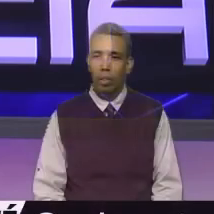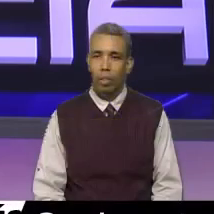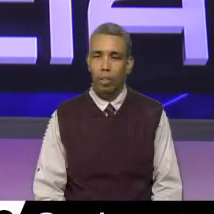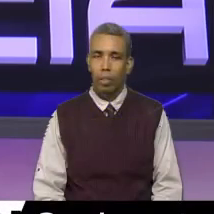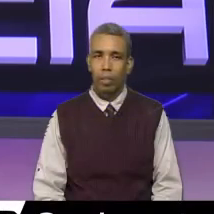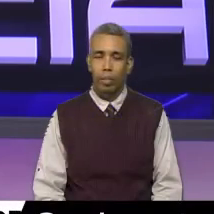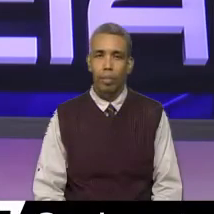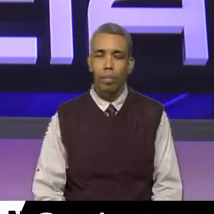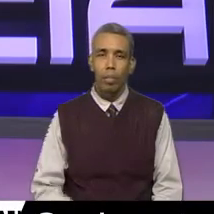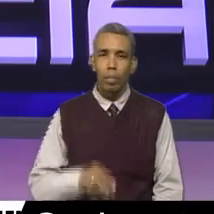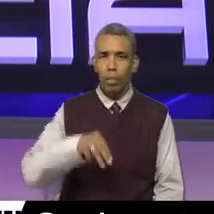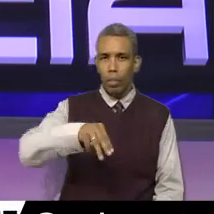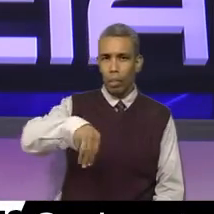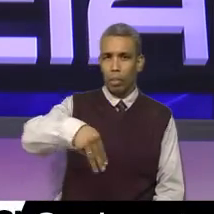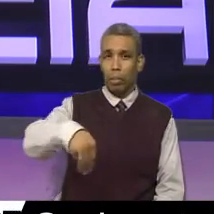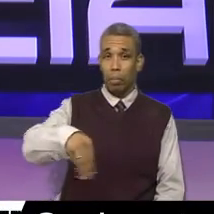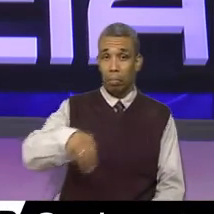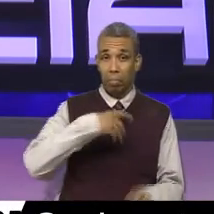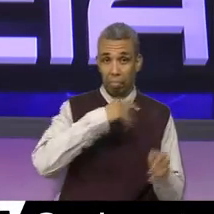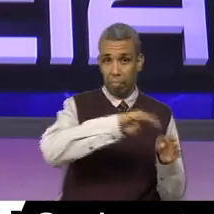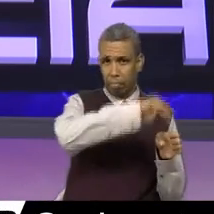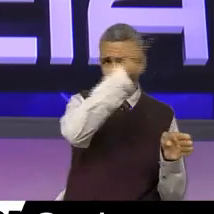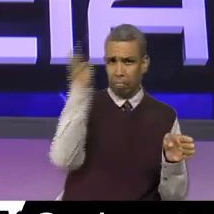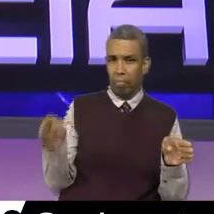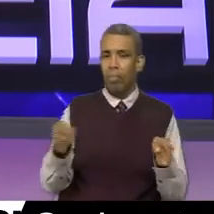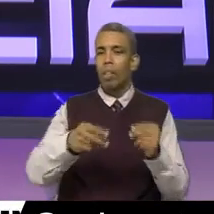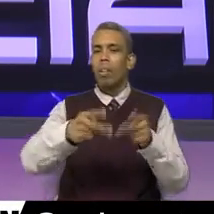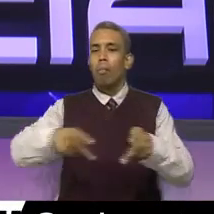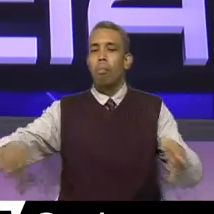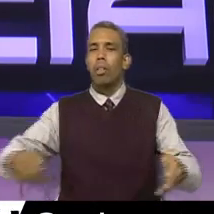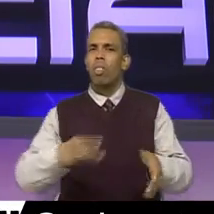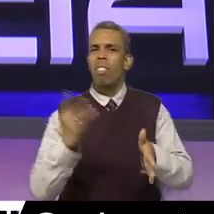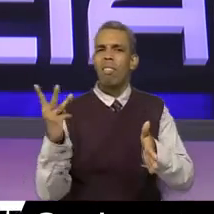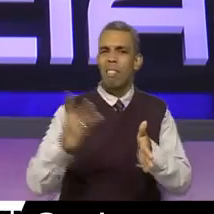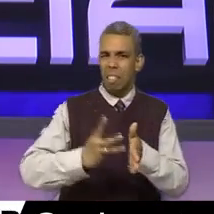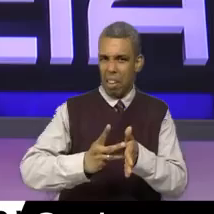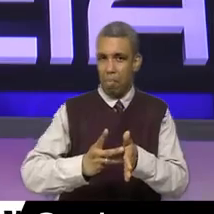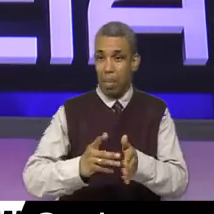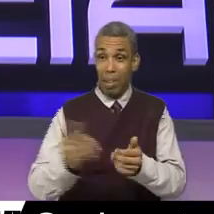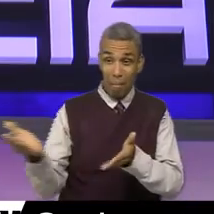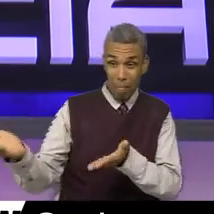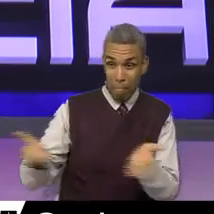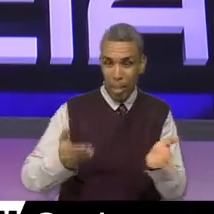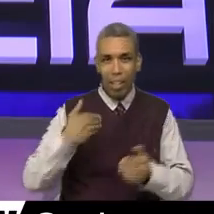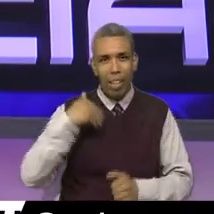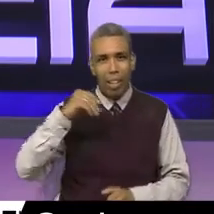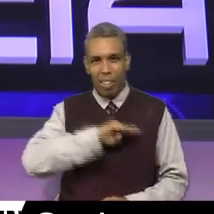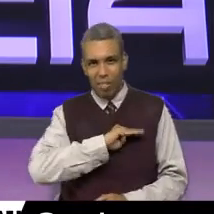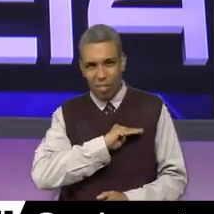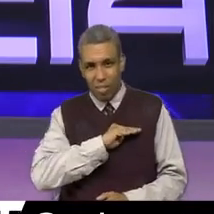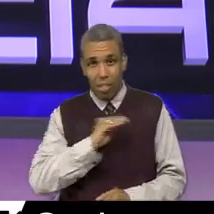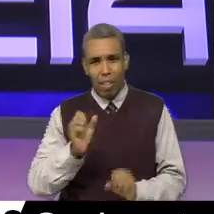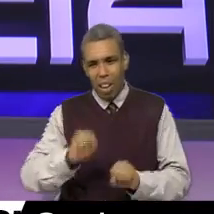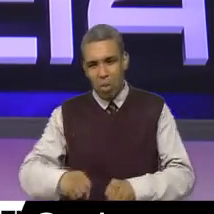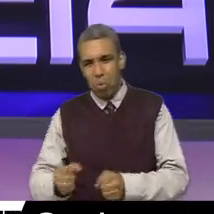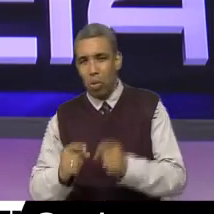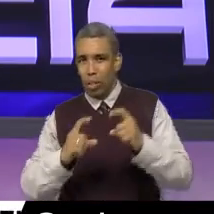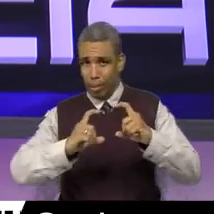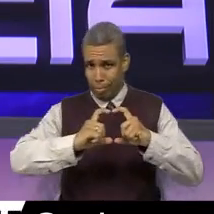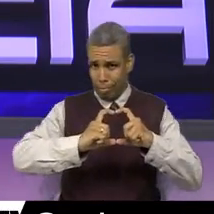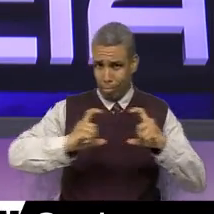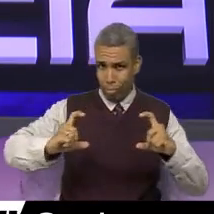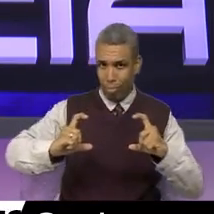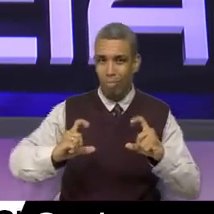becados 2017. 3.700 estudiantes esperan en este espacio que exaltará a los mejores del